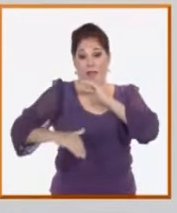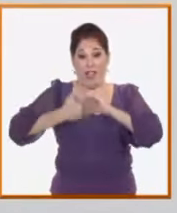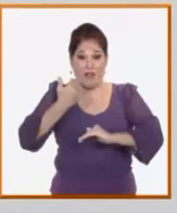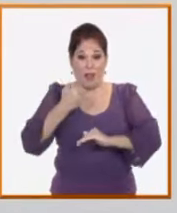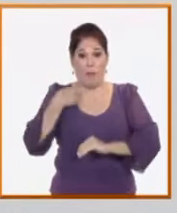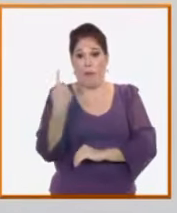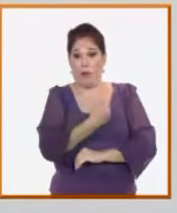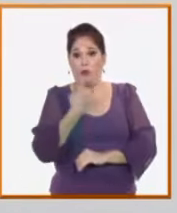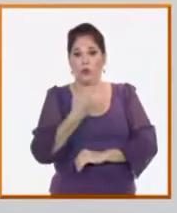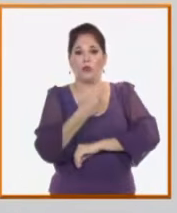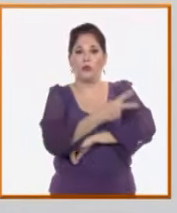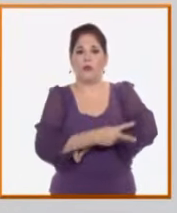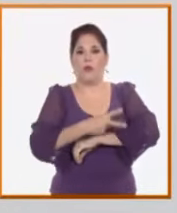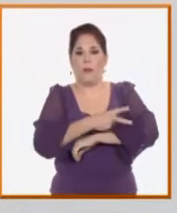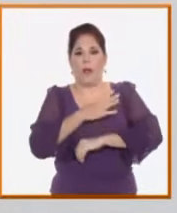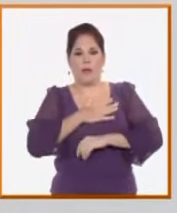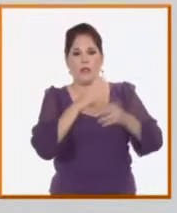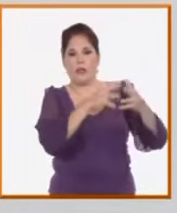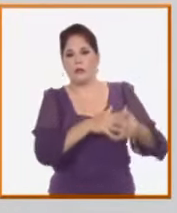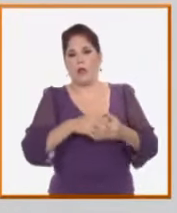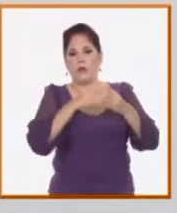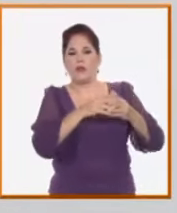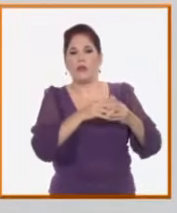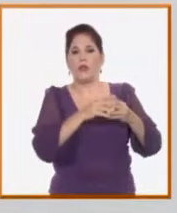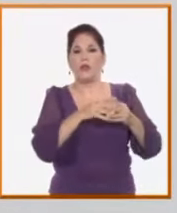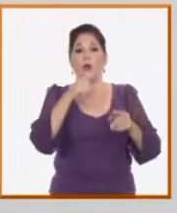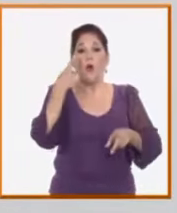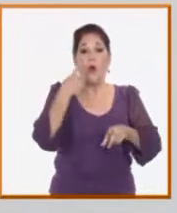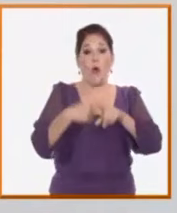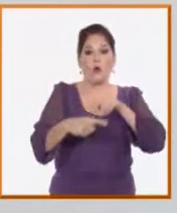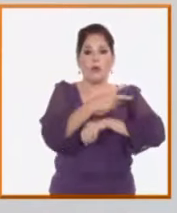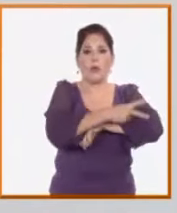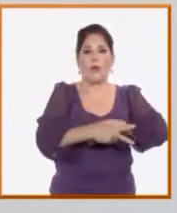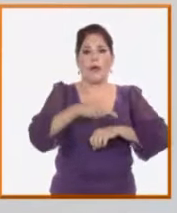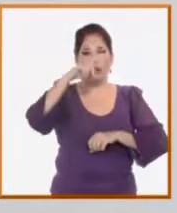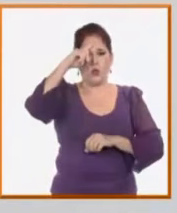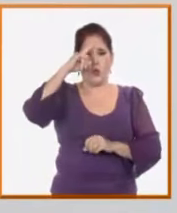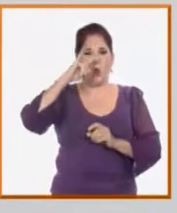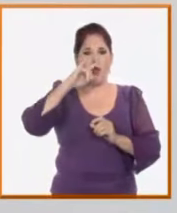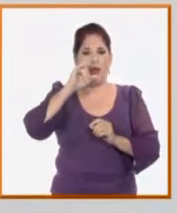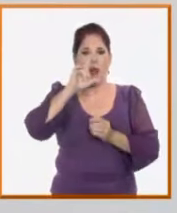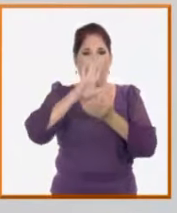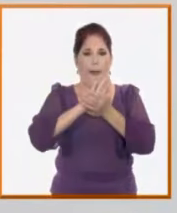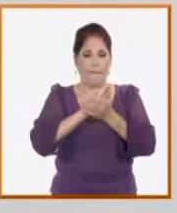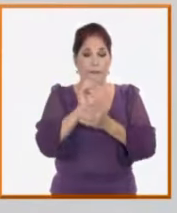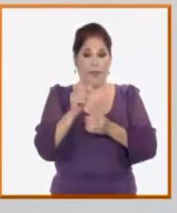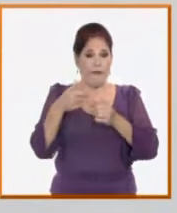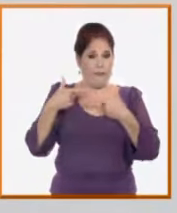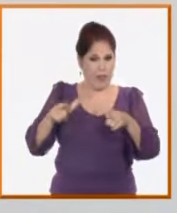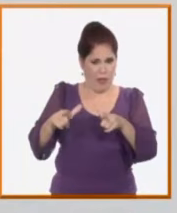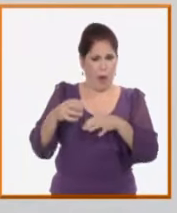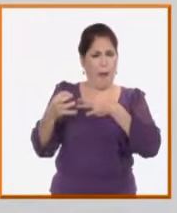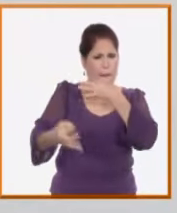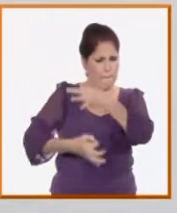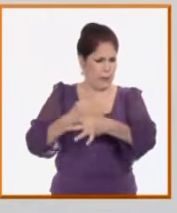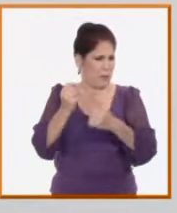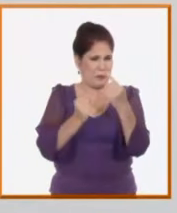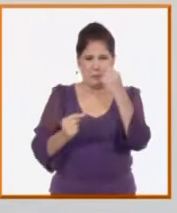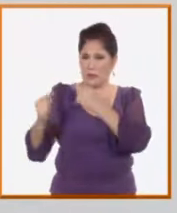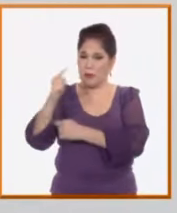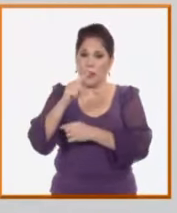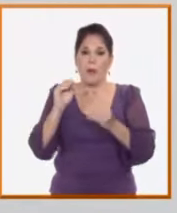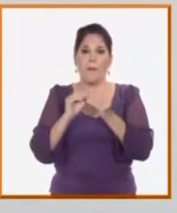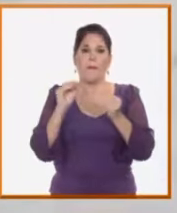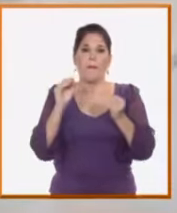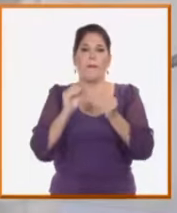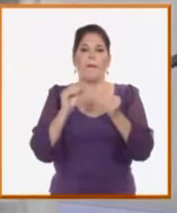fundamentalmente son los Estados Unidos y surinam el primero lo vimos el en el video fundamentalmente relacionados